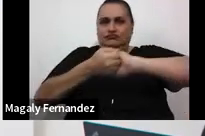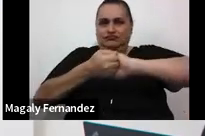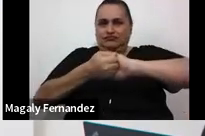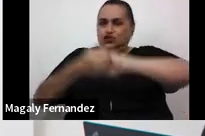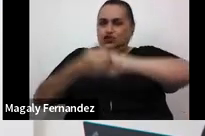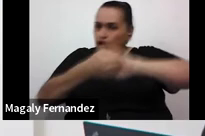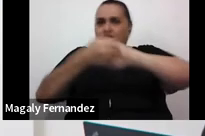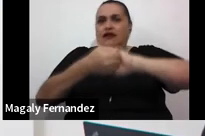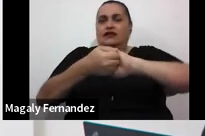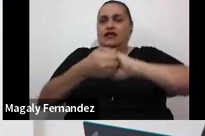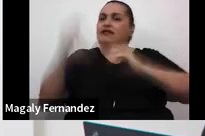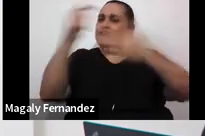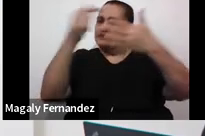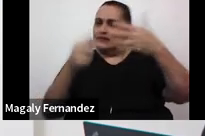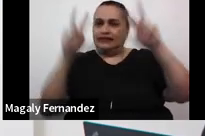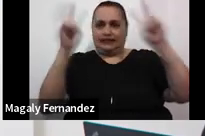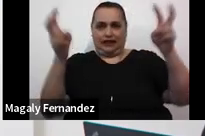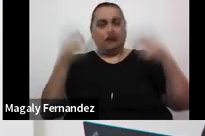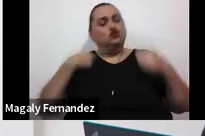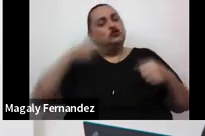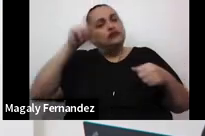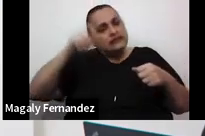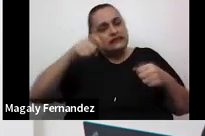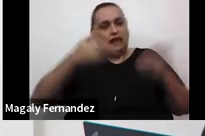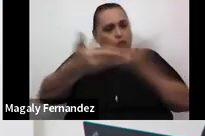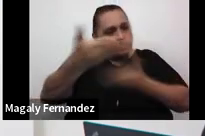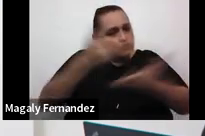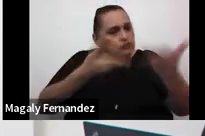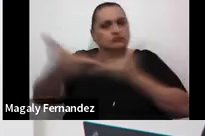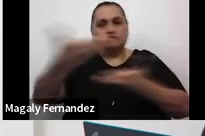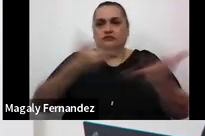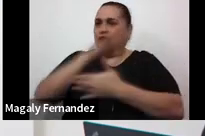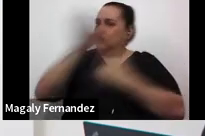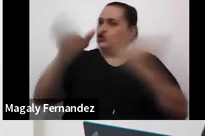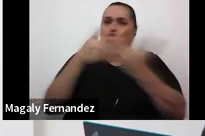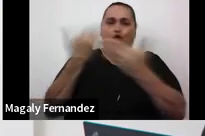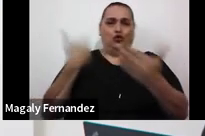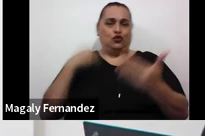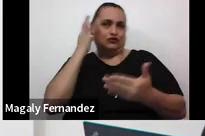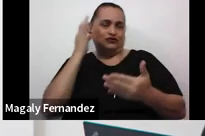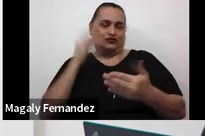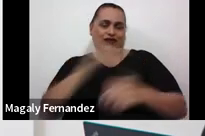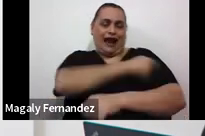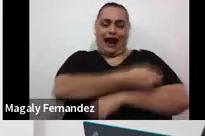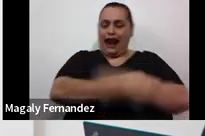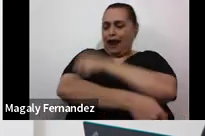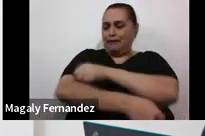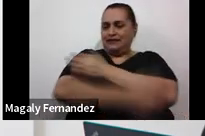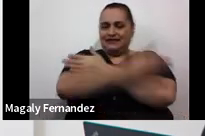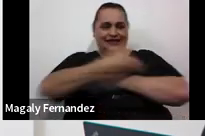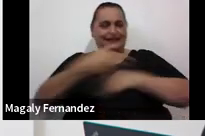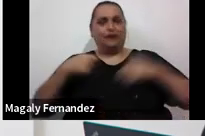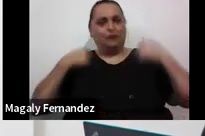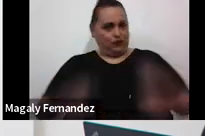sino que es algo que es malos ocupamos los ocupamos a todos y todas apuntados con la camiseta puesta gracias